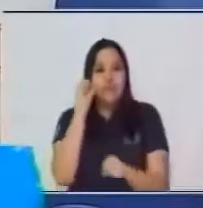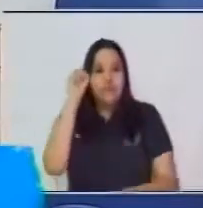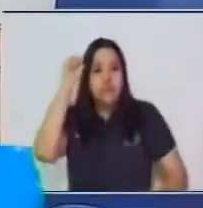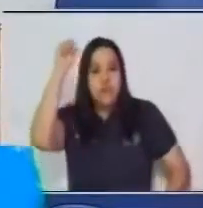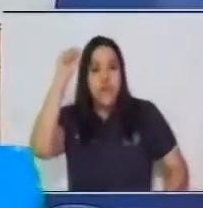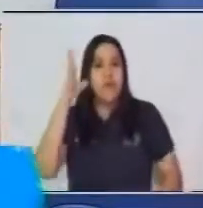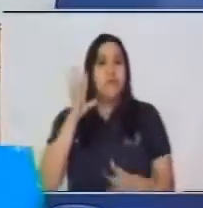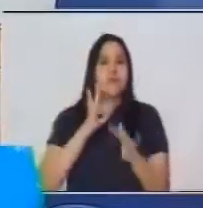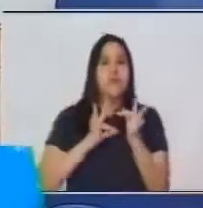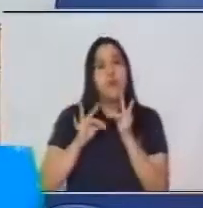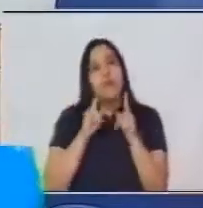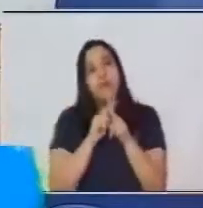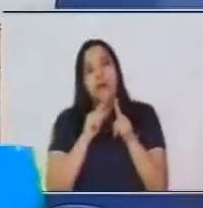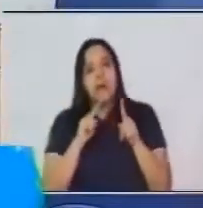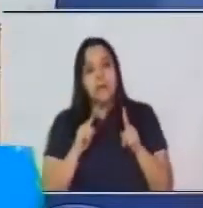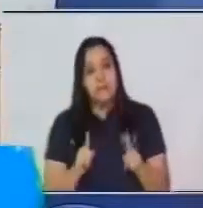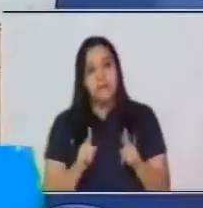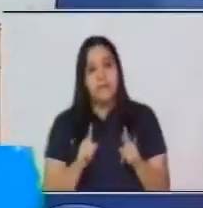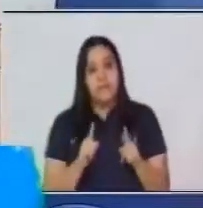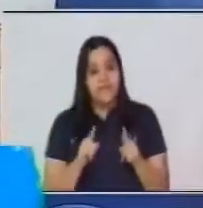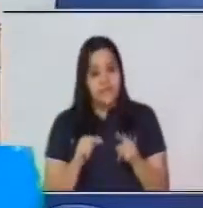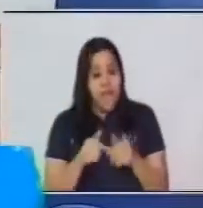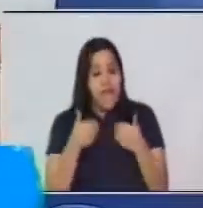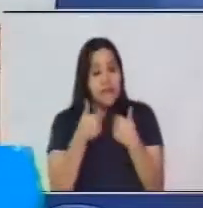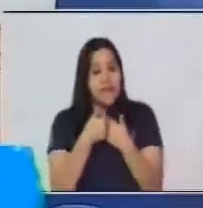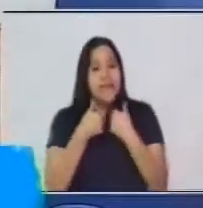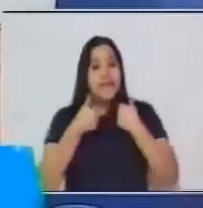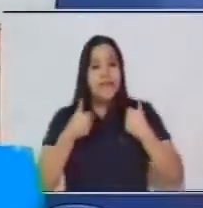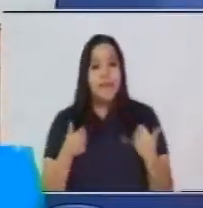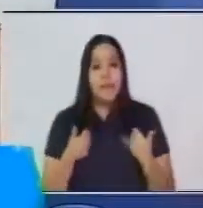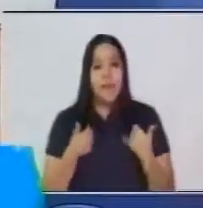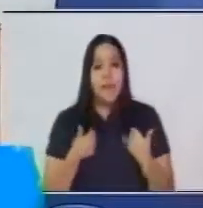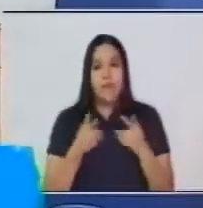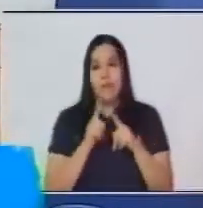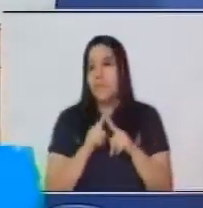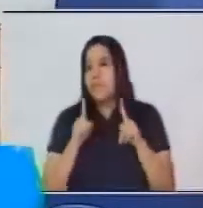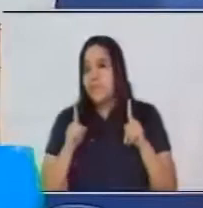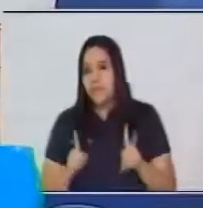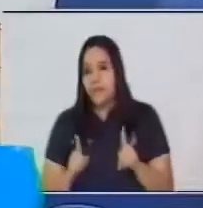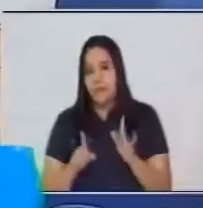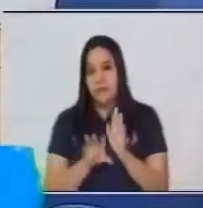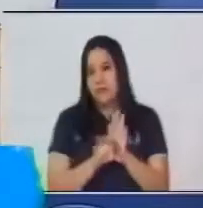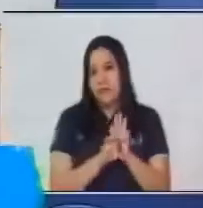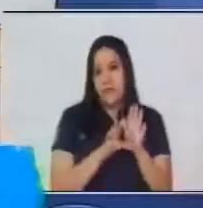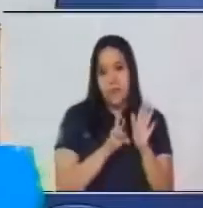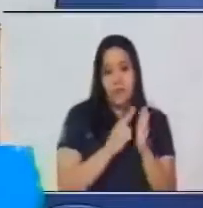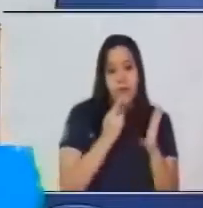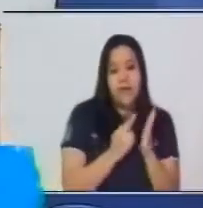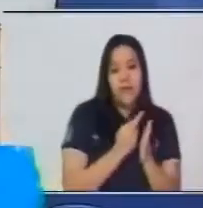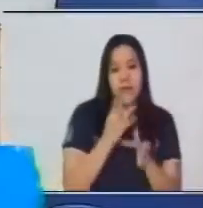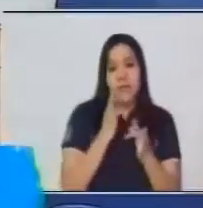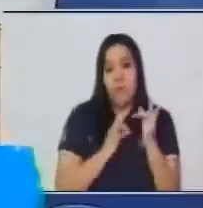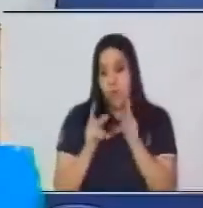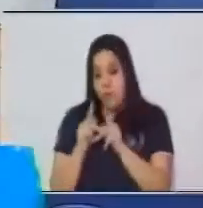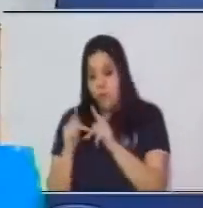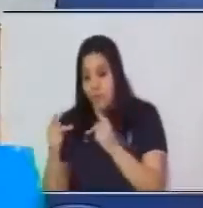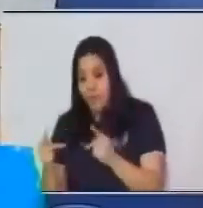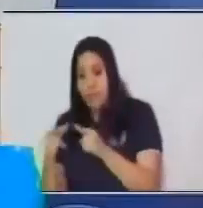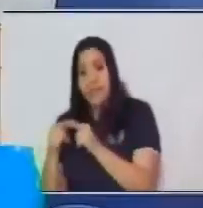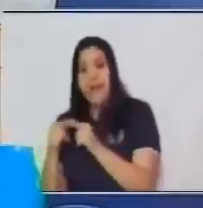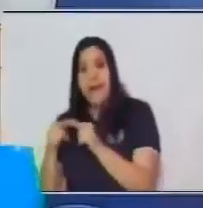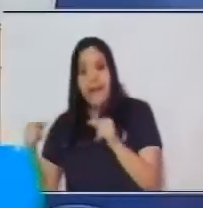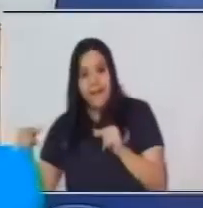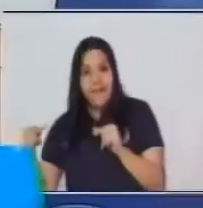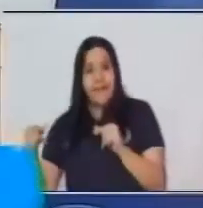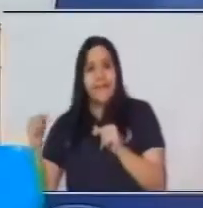de solo un personaje, pero que está separado, ya sea de una revista o de la prensa, ahí ya forman